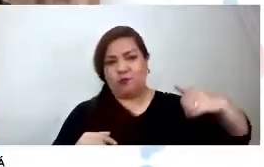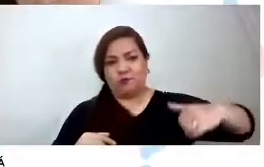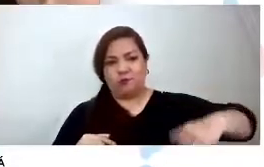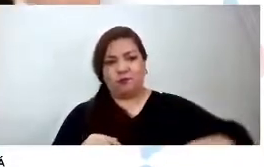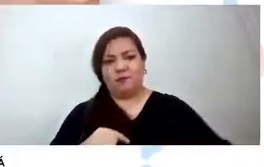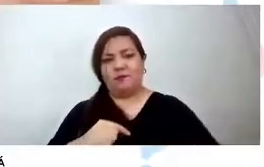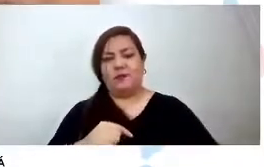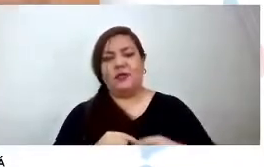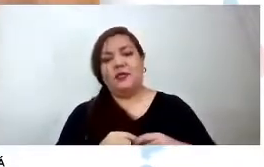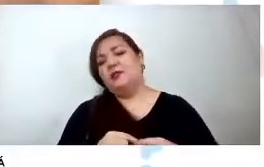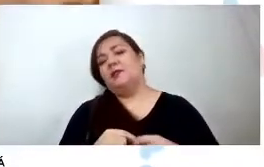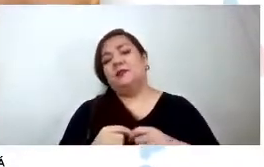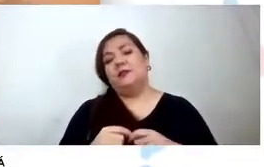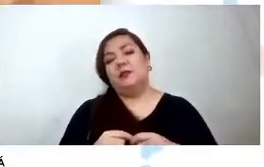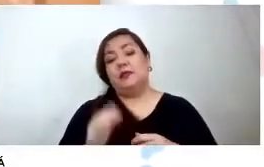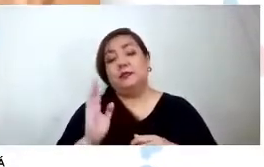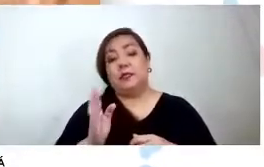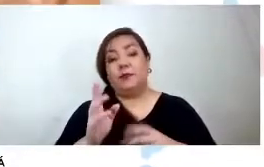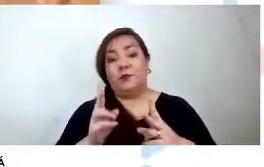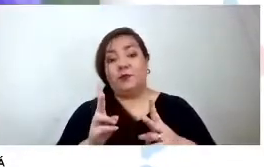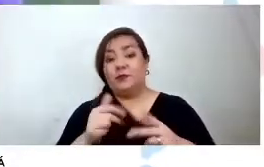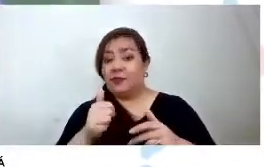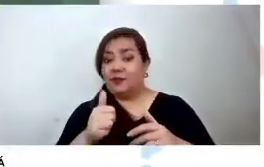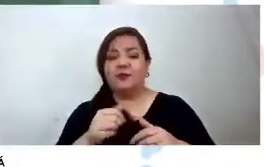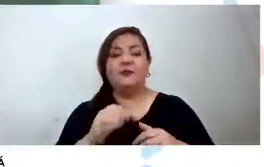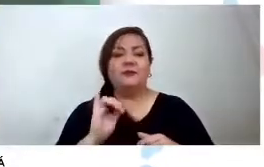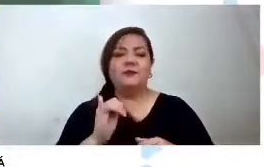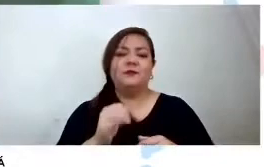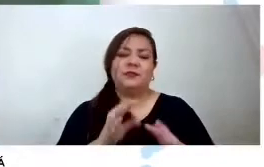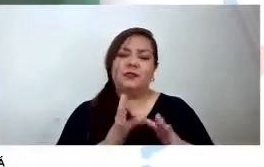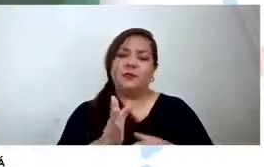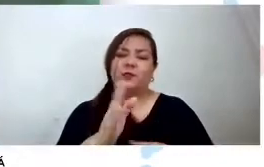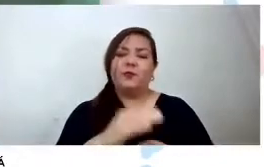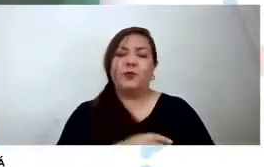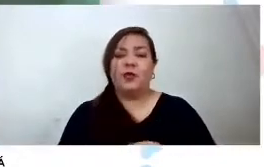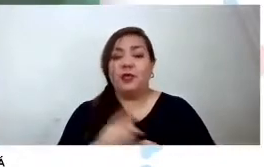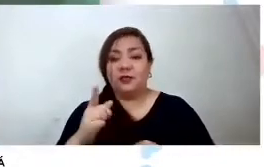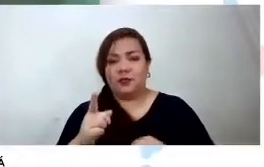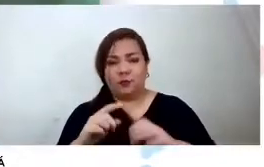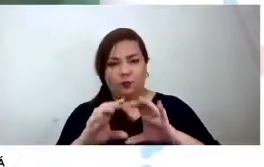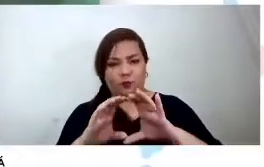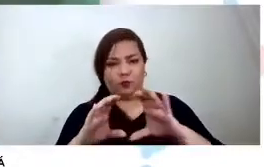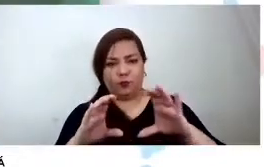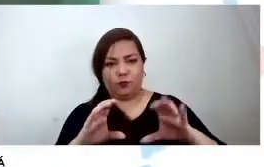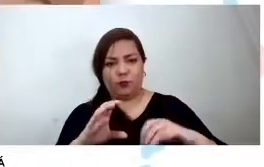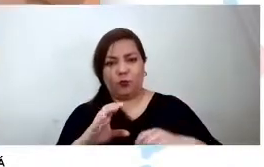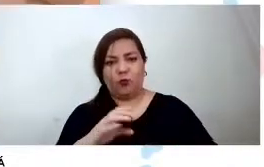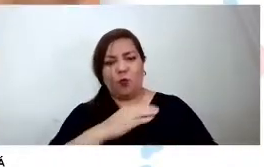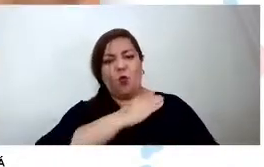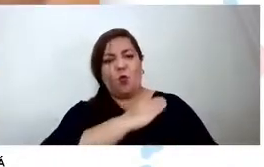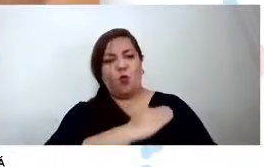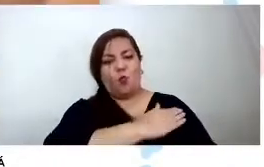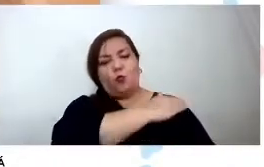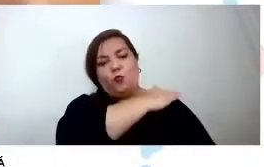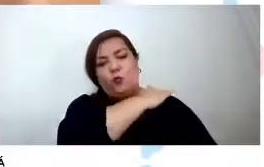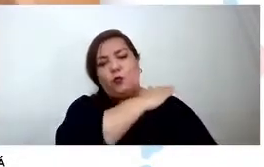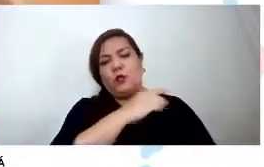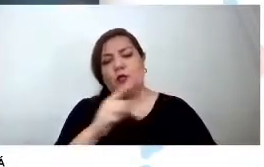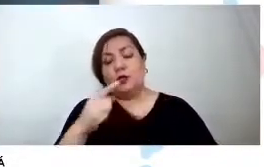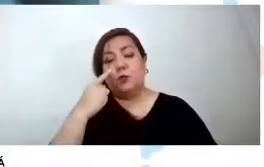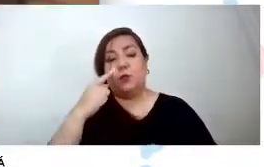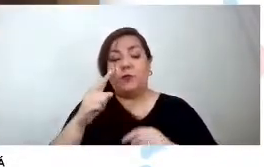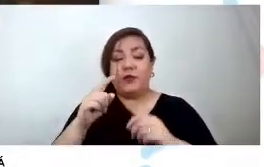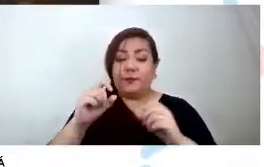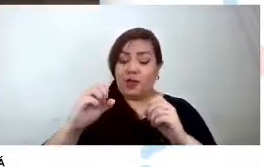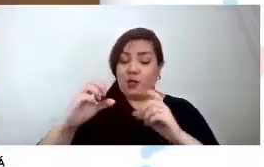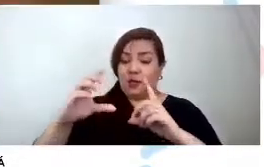¿Seguimos en vivo? Ya. Es parte de una escápula, y a ver, ¿lo podemos poner más a la luz,